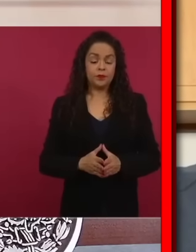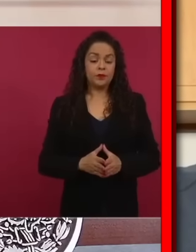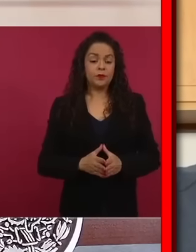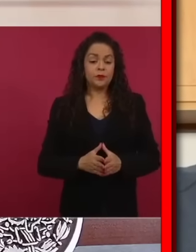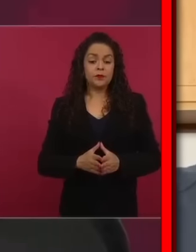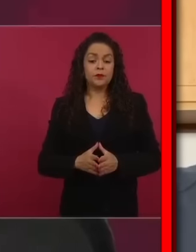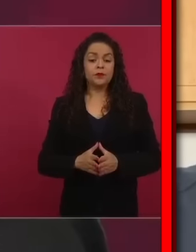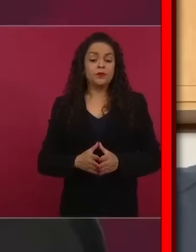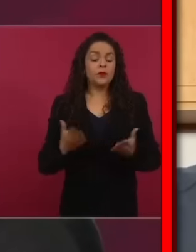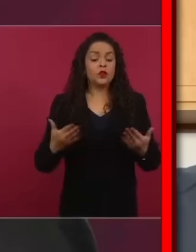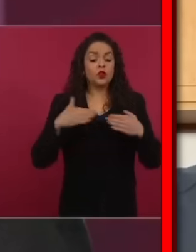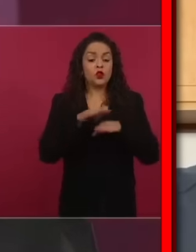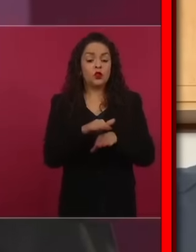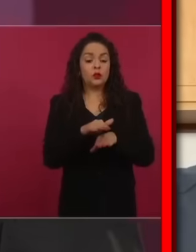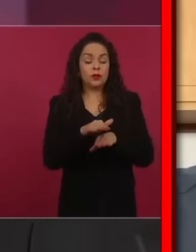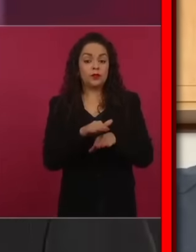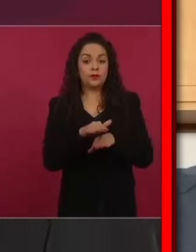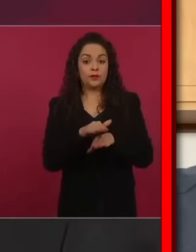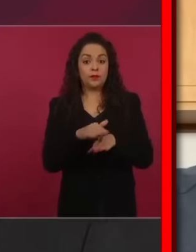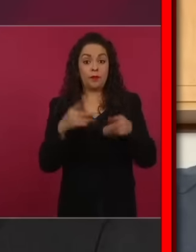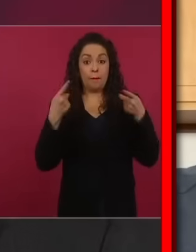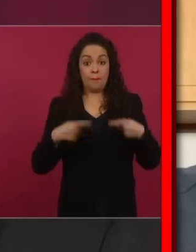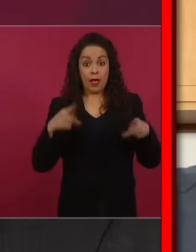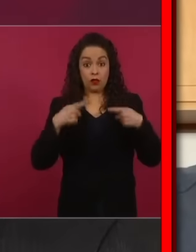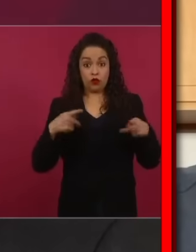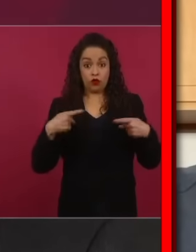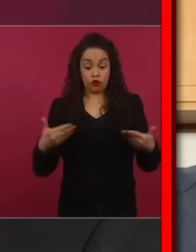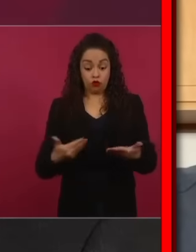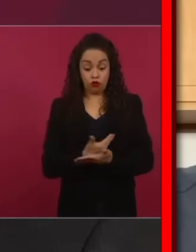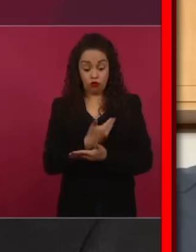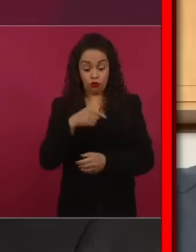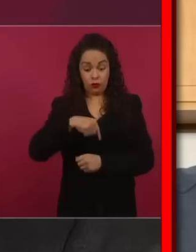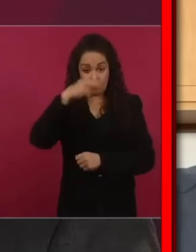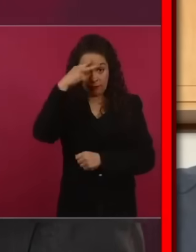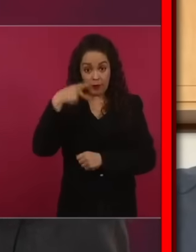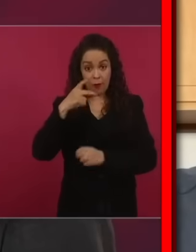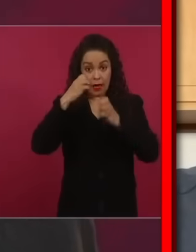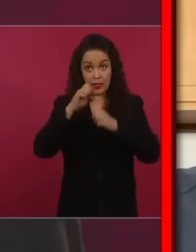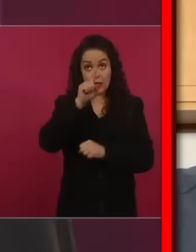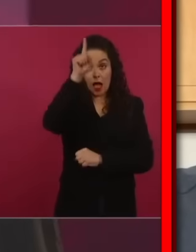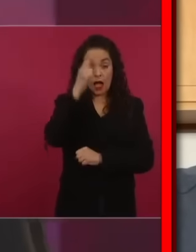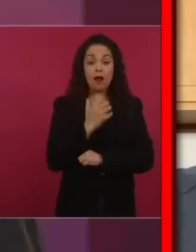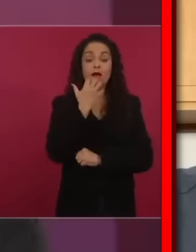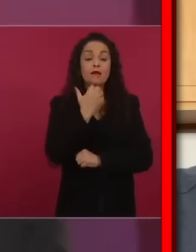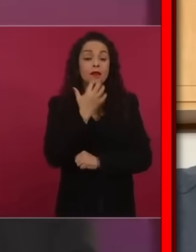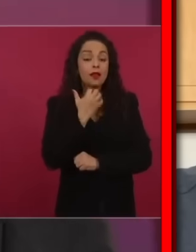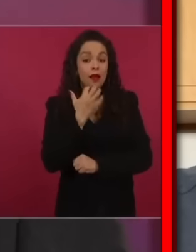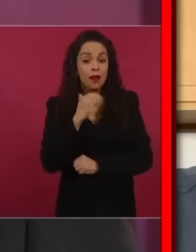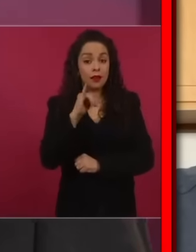cuanto a los mexicanos que se encuentran en Israel hoy